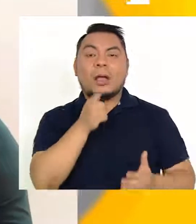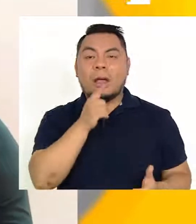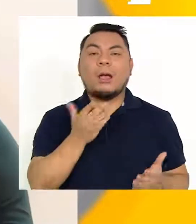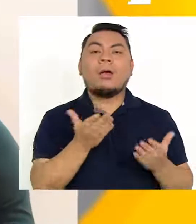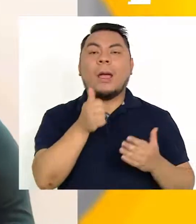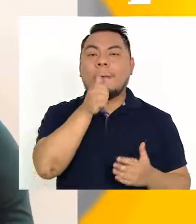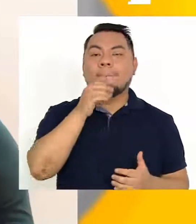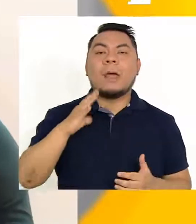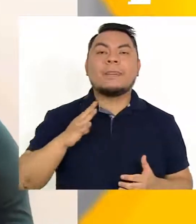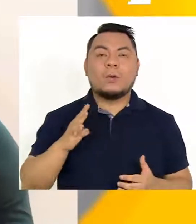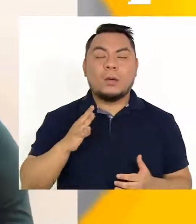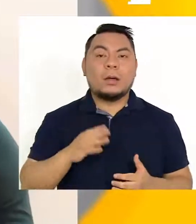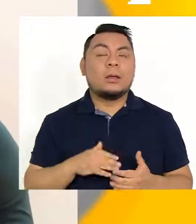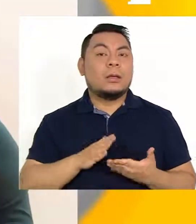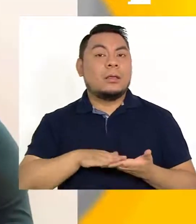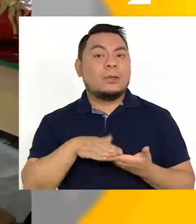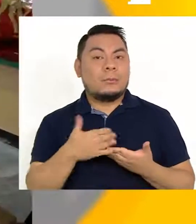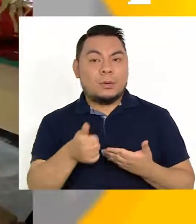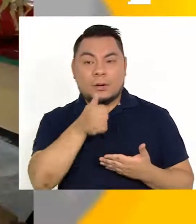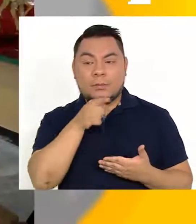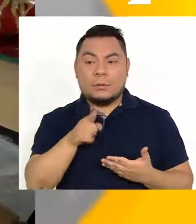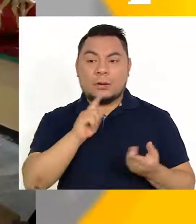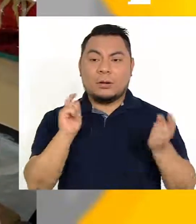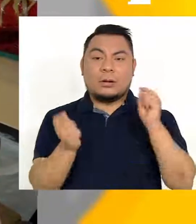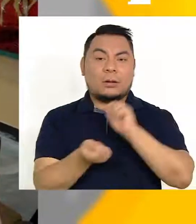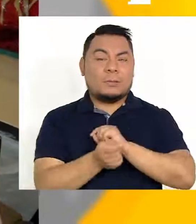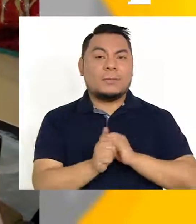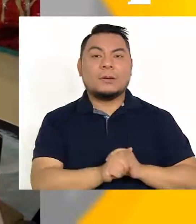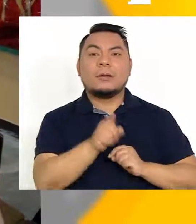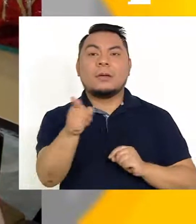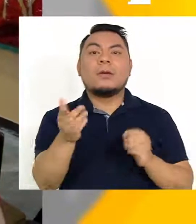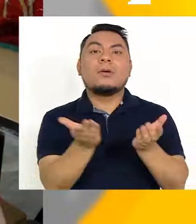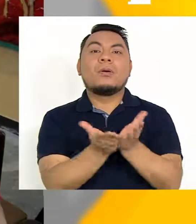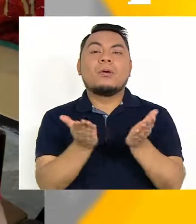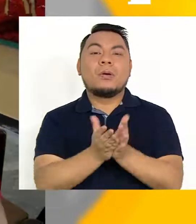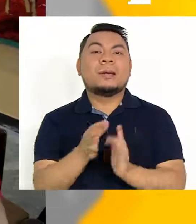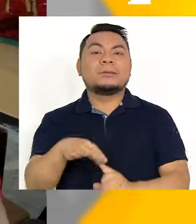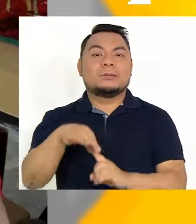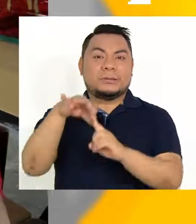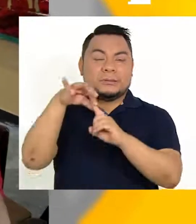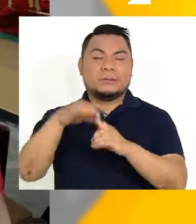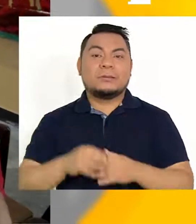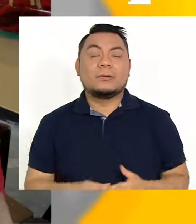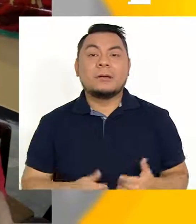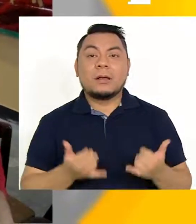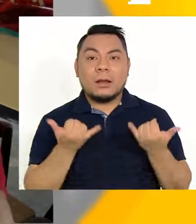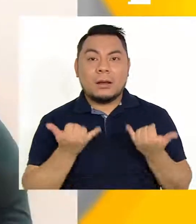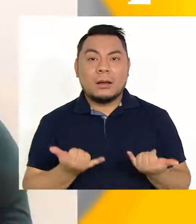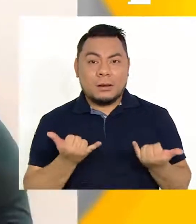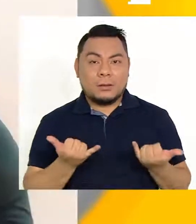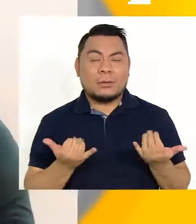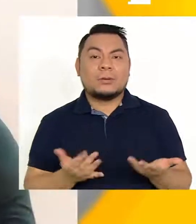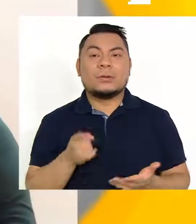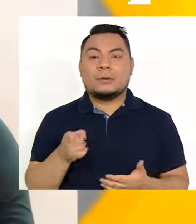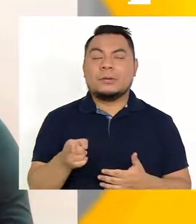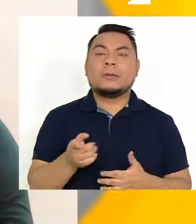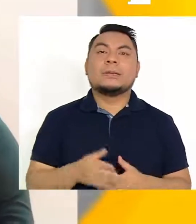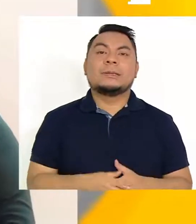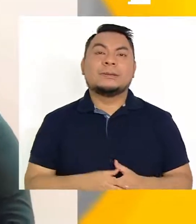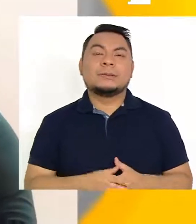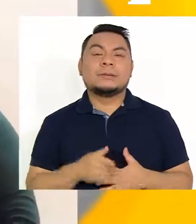particular, luego al año lo cambié a un colegio especial y ahora actualmente